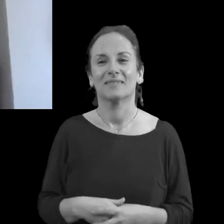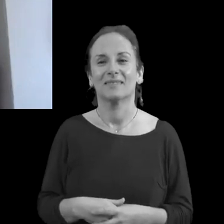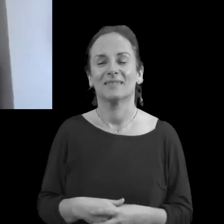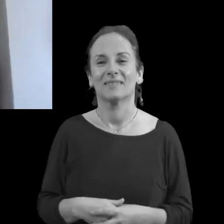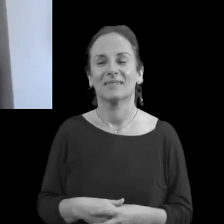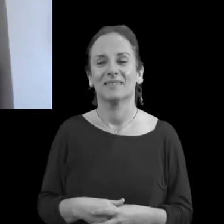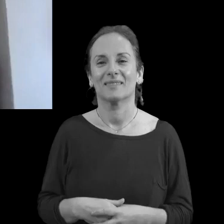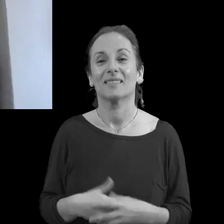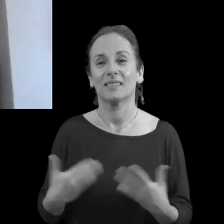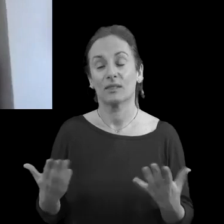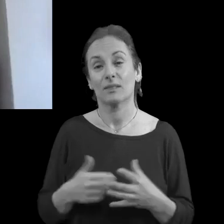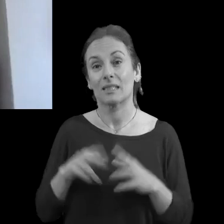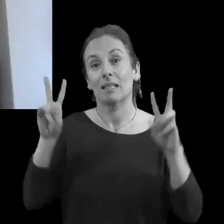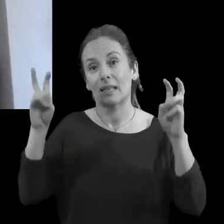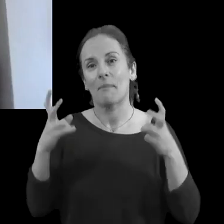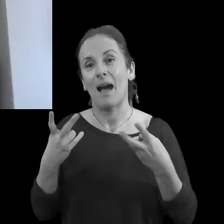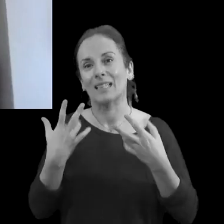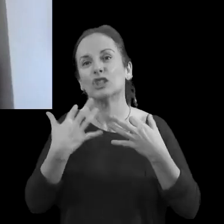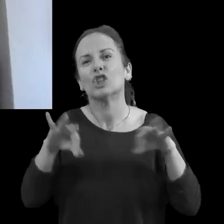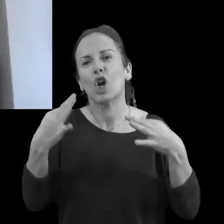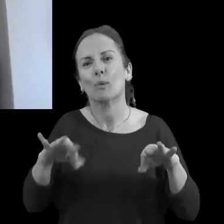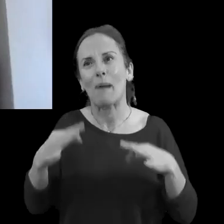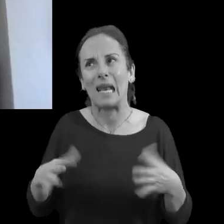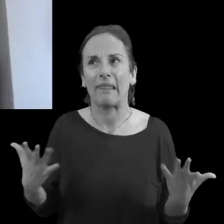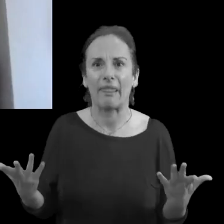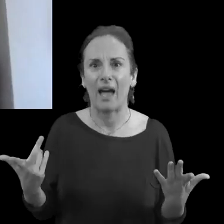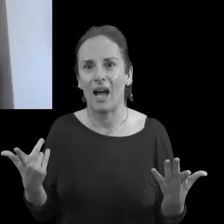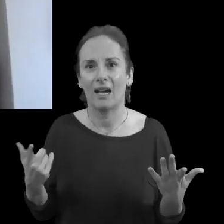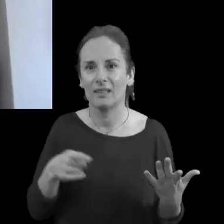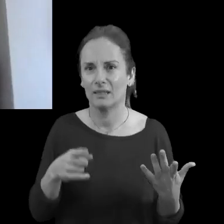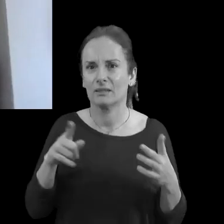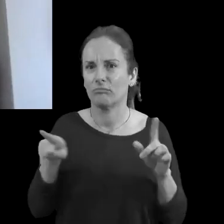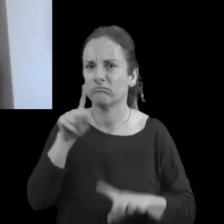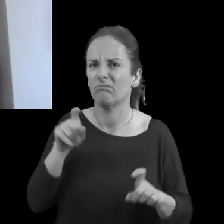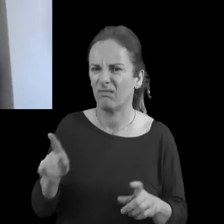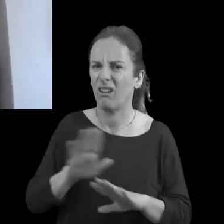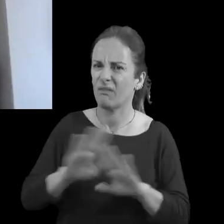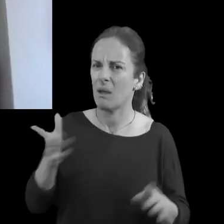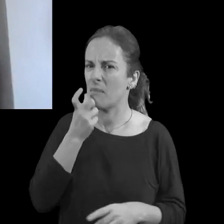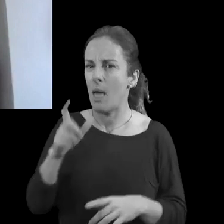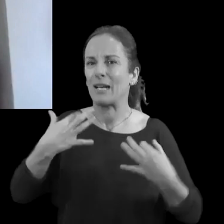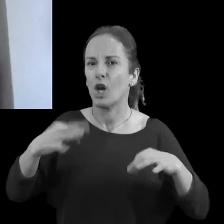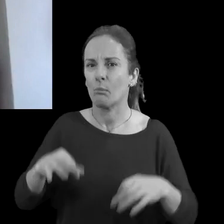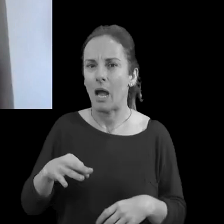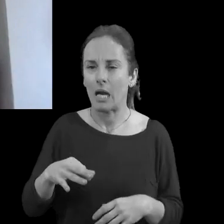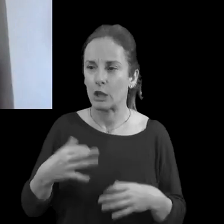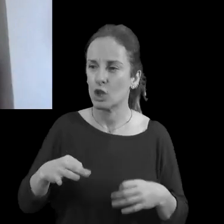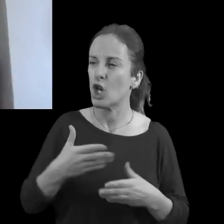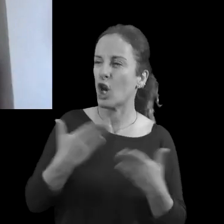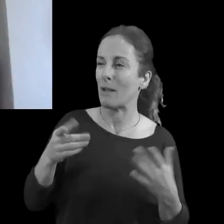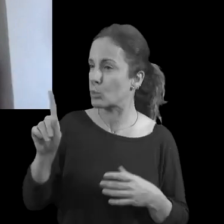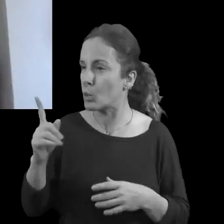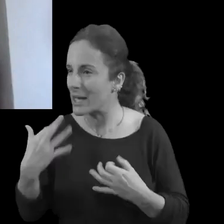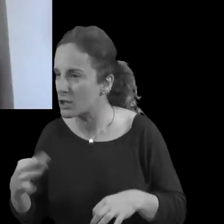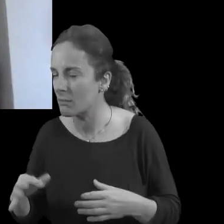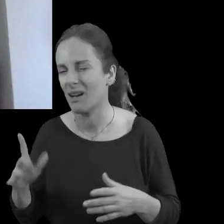que tenemos también que cuestionar, que es eso de ser normal, quién no es normal, pues mira, igual estaría bien hacer borrón y cuenta nueva,